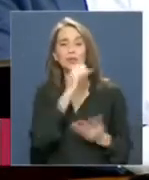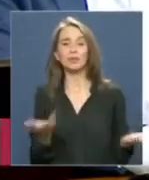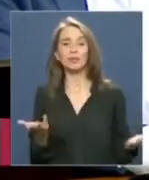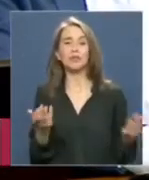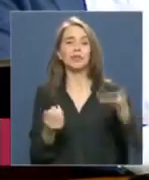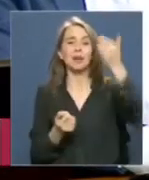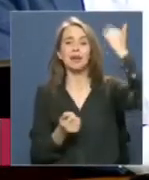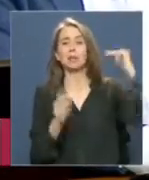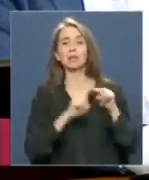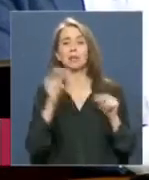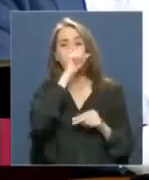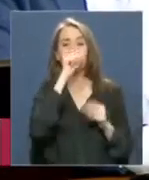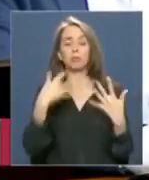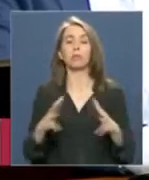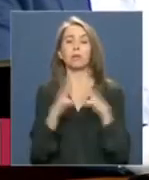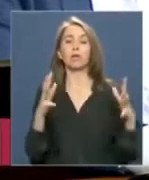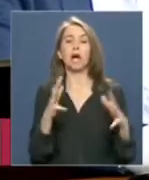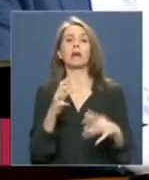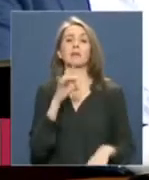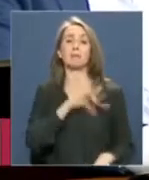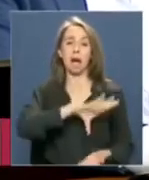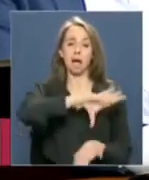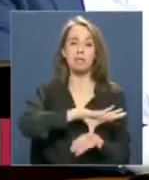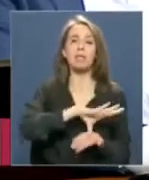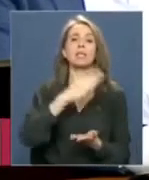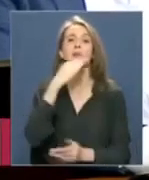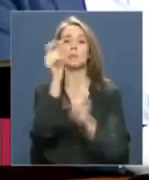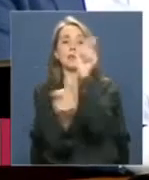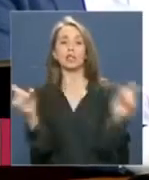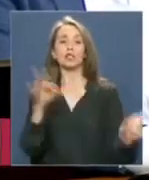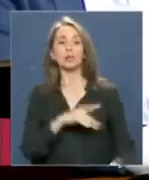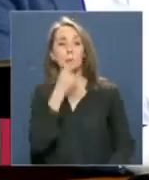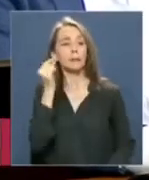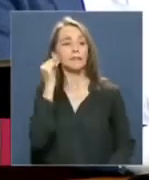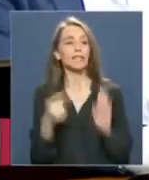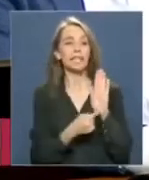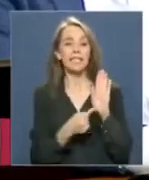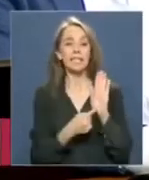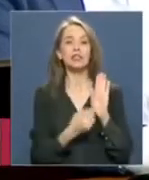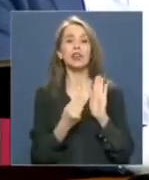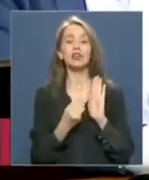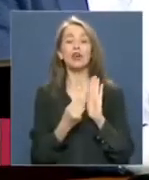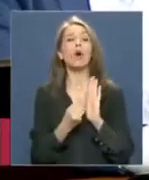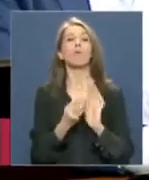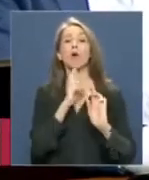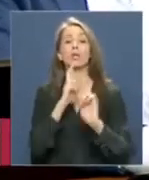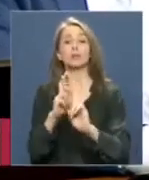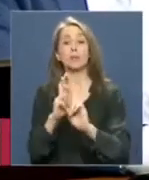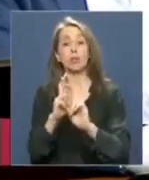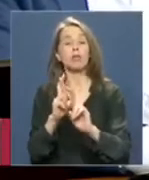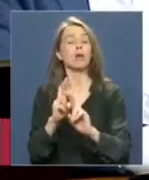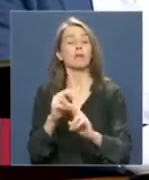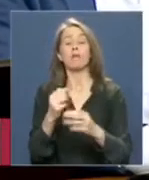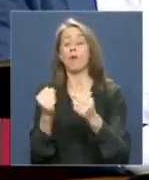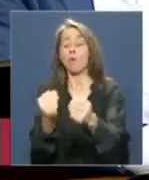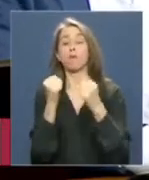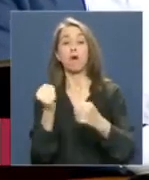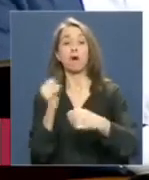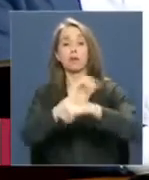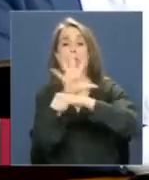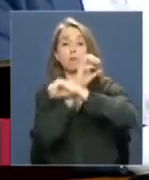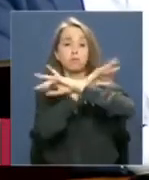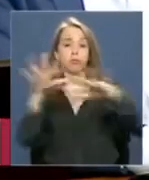gigantescas para Chile, para la chilena y los chilenos. Aquí de lo que estamos hablando es de actuar frente a una pandemia brutal que va a dejar a mucha